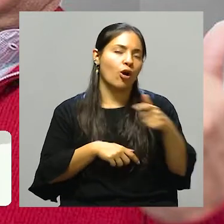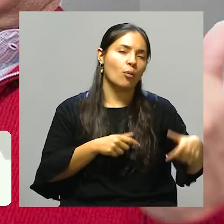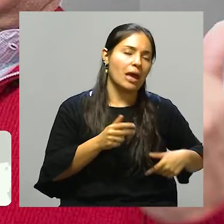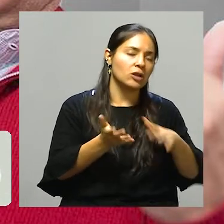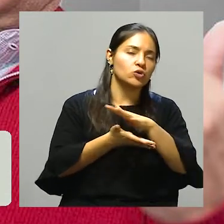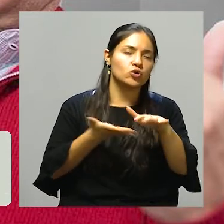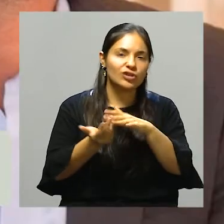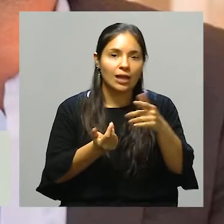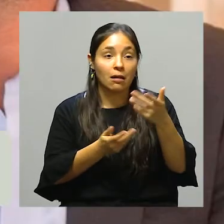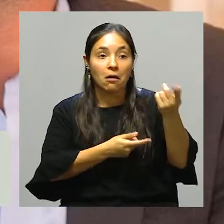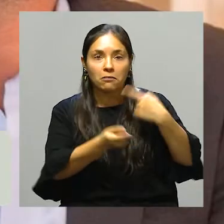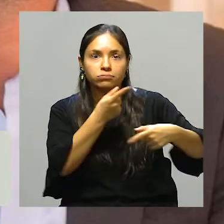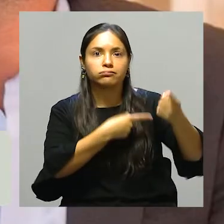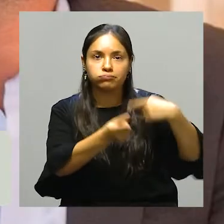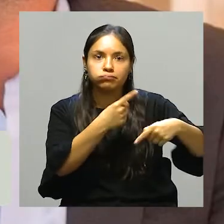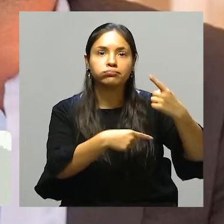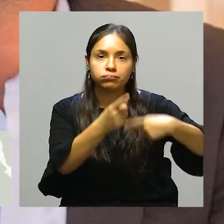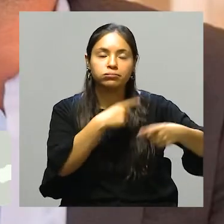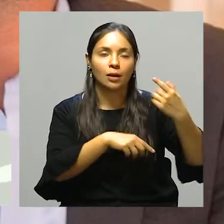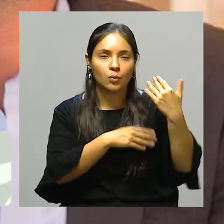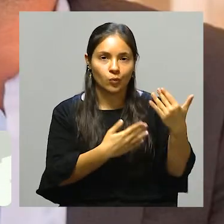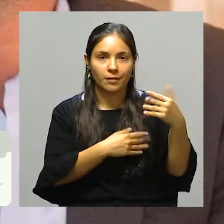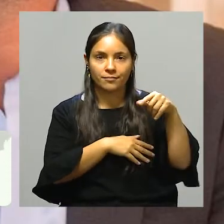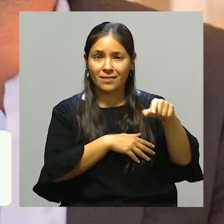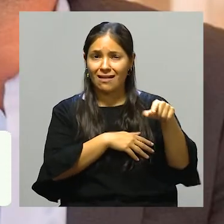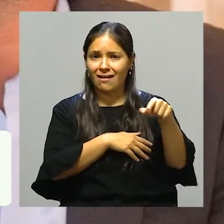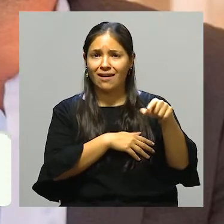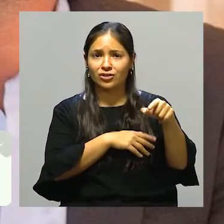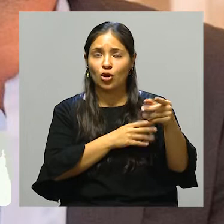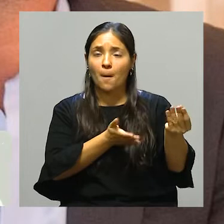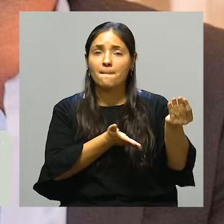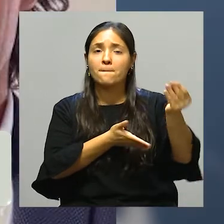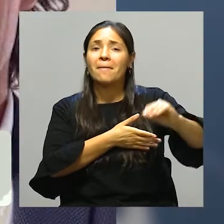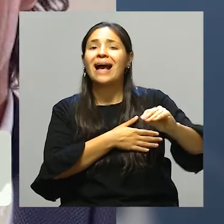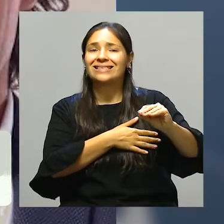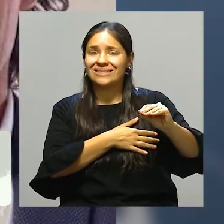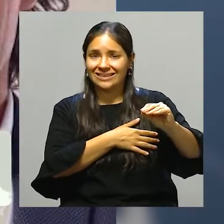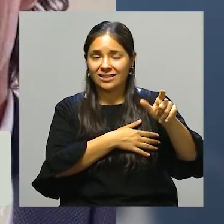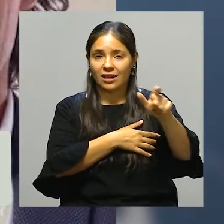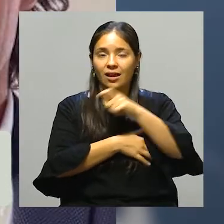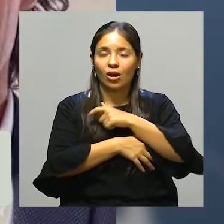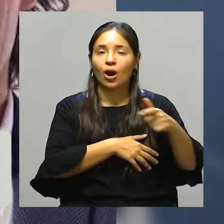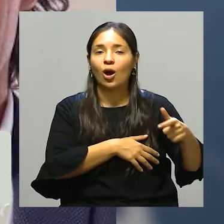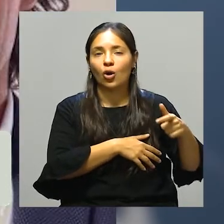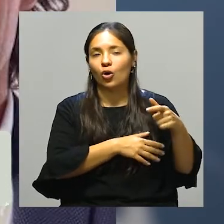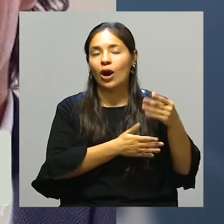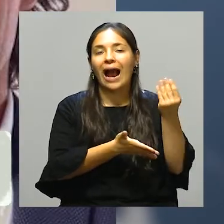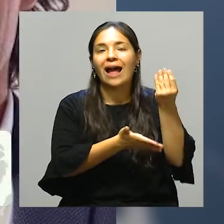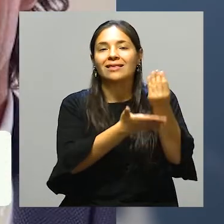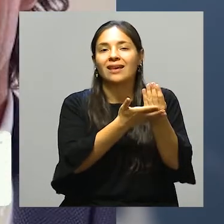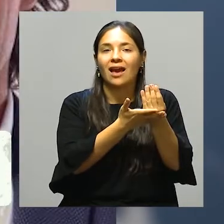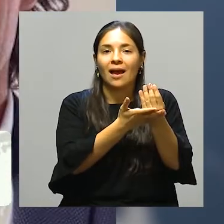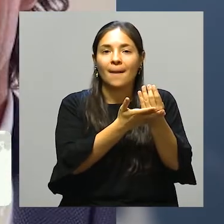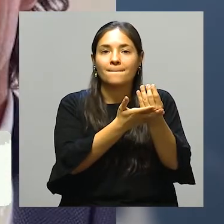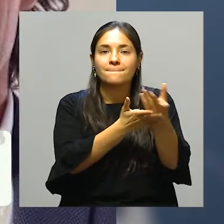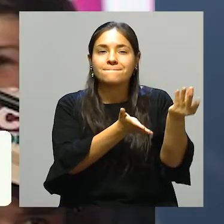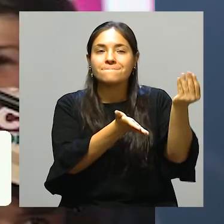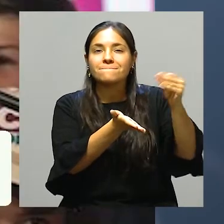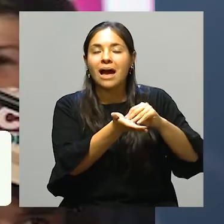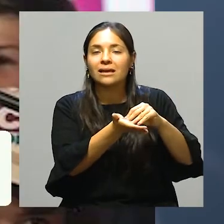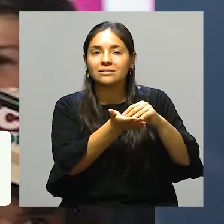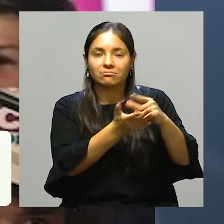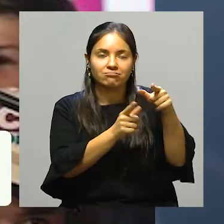qué se han centrado las campañas de los candidatos, porque si bien hay una demanda obviamente de la sociedad colombiana, hay que ver si también los candidatos han escuchado